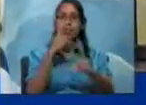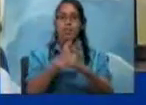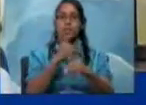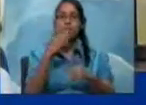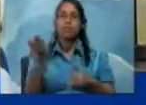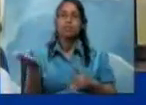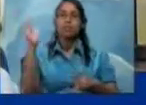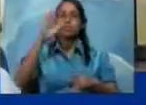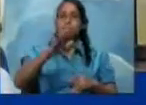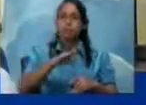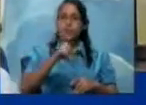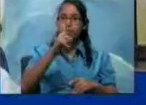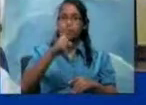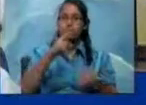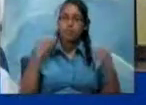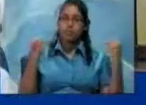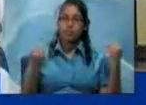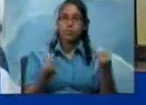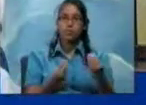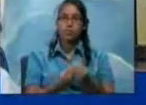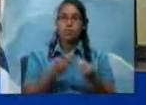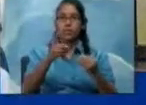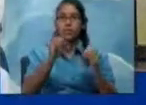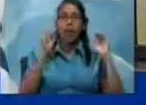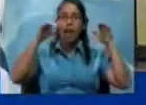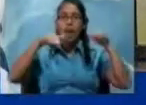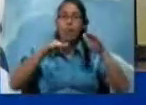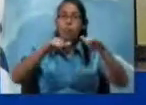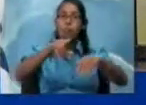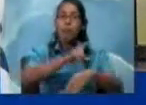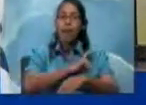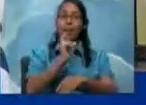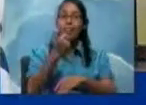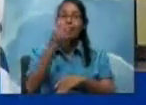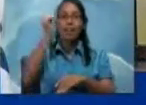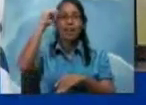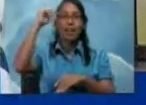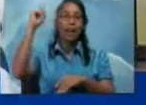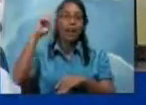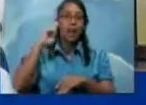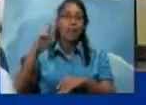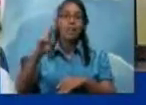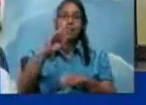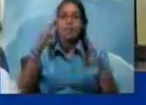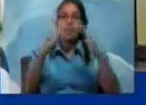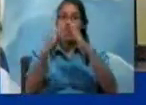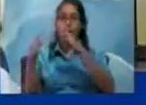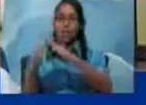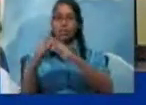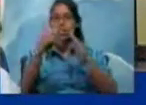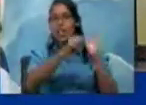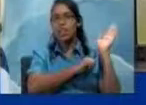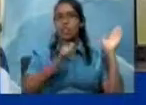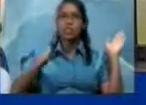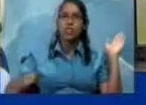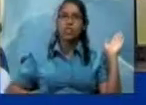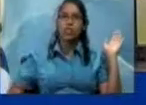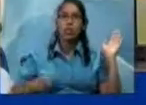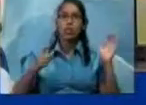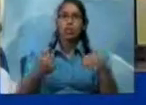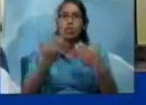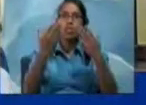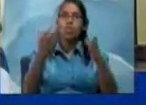estaban junto al mar de Galilea Oiga el señor les dio la